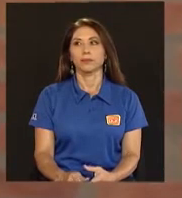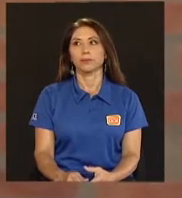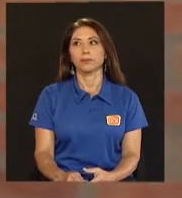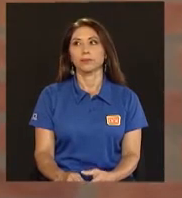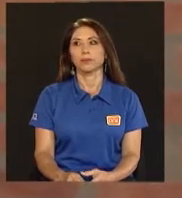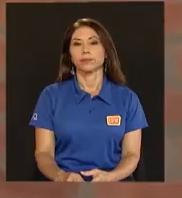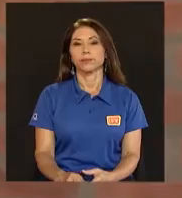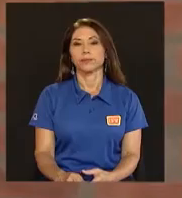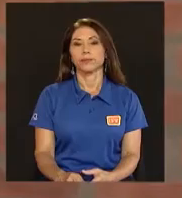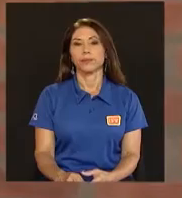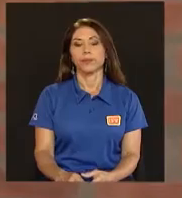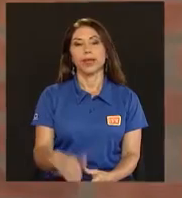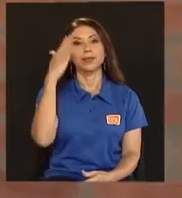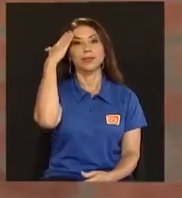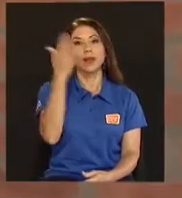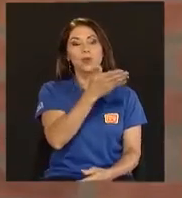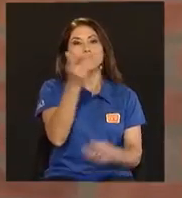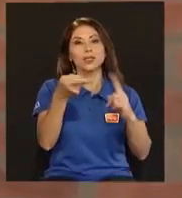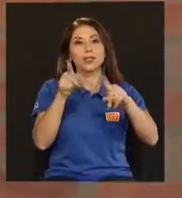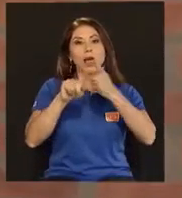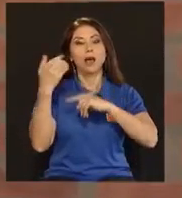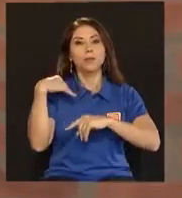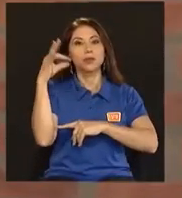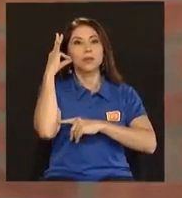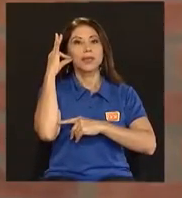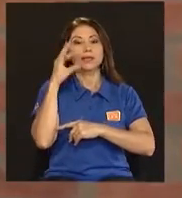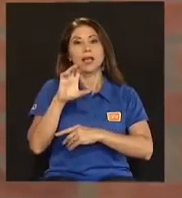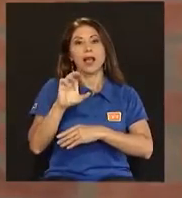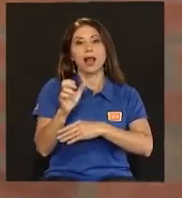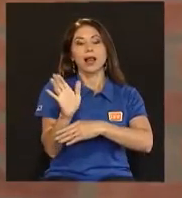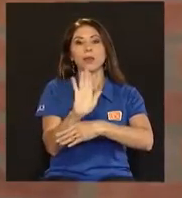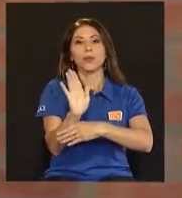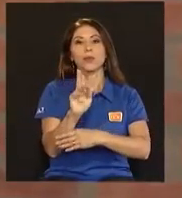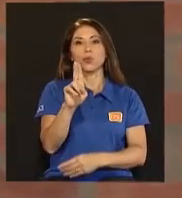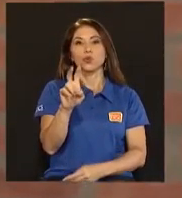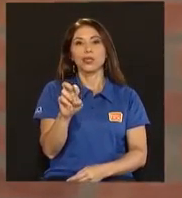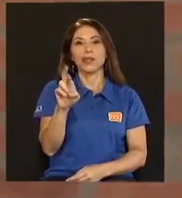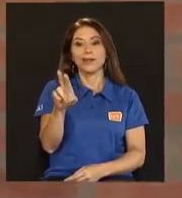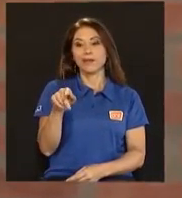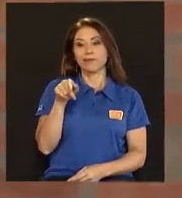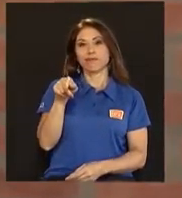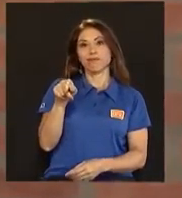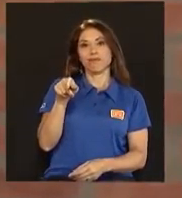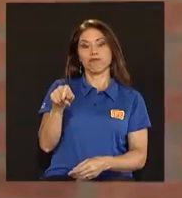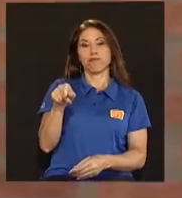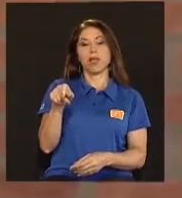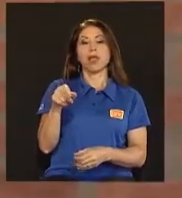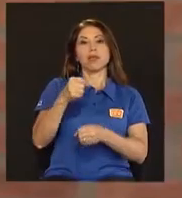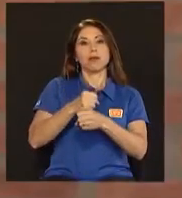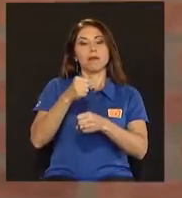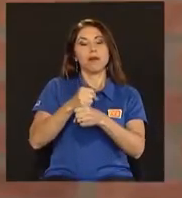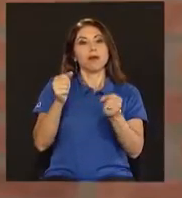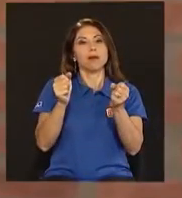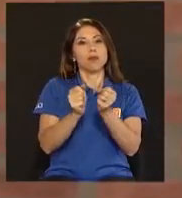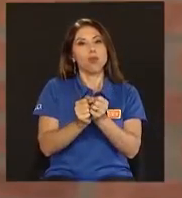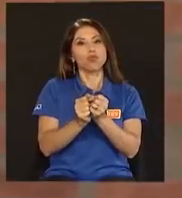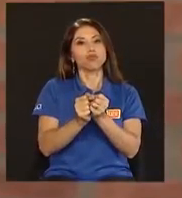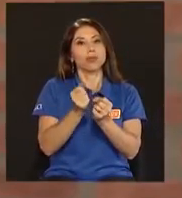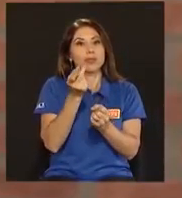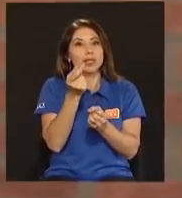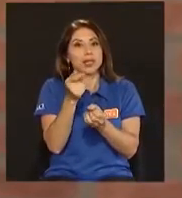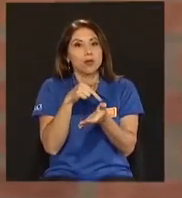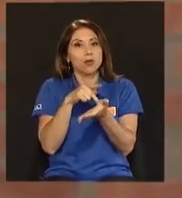Los saludamos, amigas y amigos de Canal UCR, este medio televisivo universitario que se paga con los impuestos